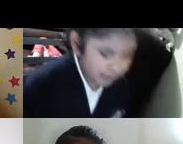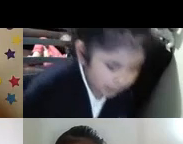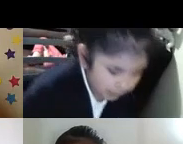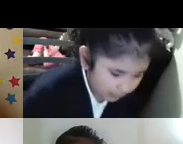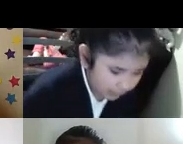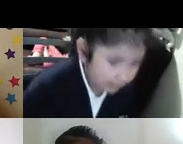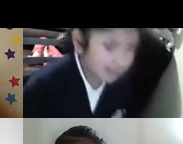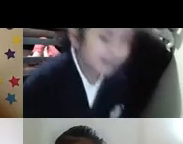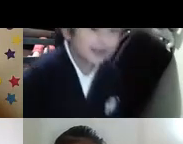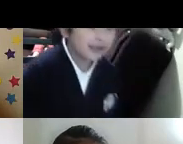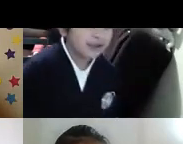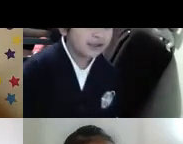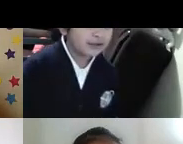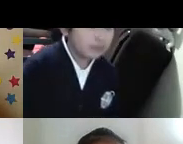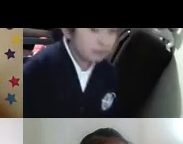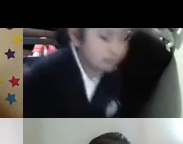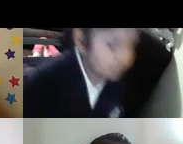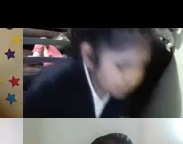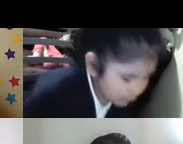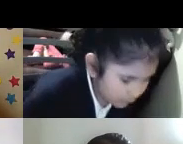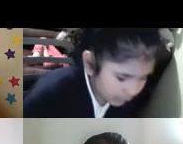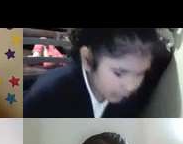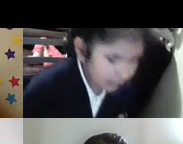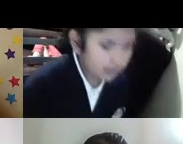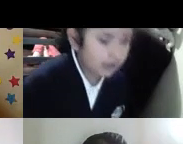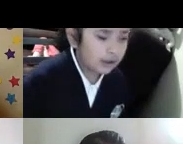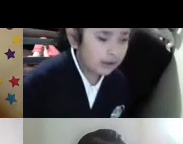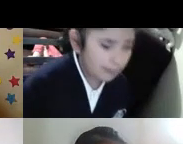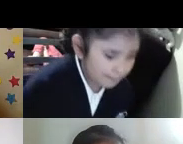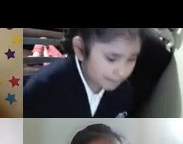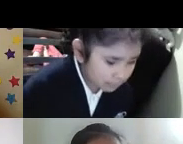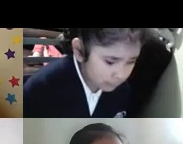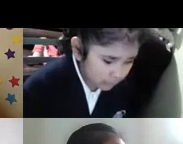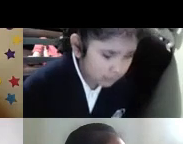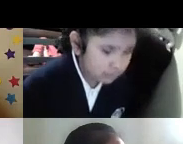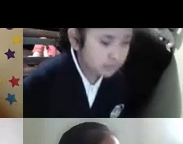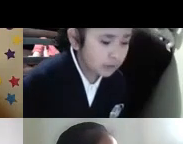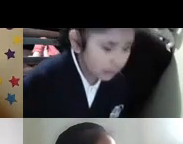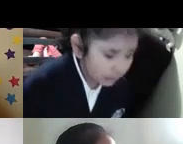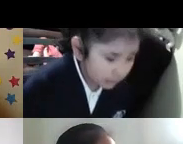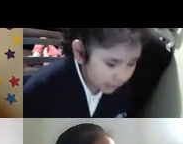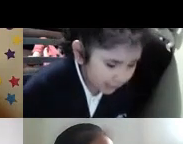llegar a la universidad? Pues logró llegar a la Universidad San Carlos de Guatemala.